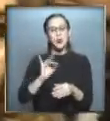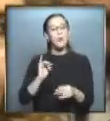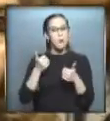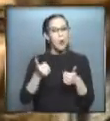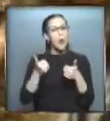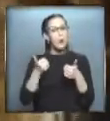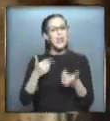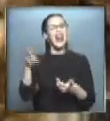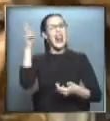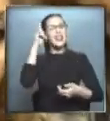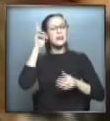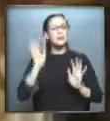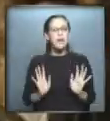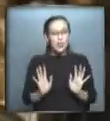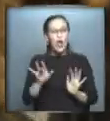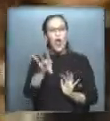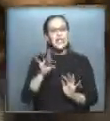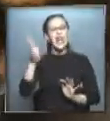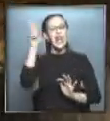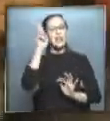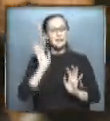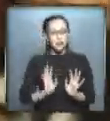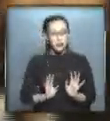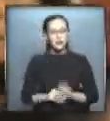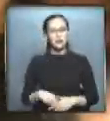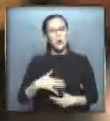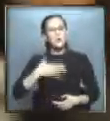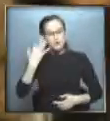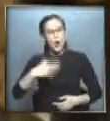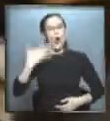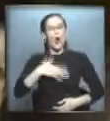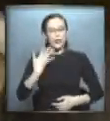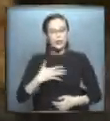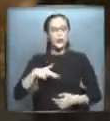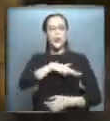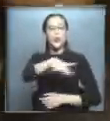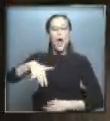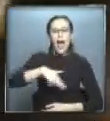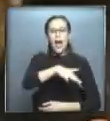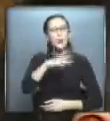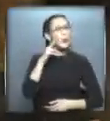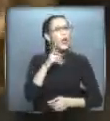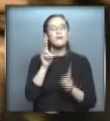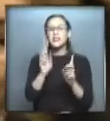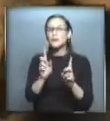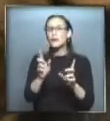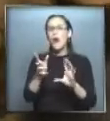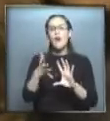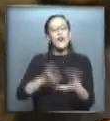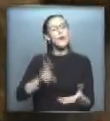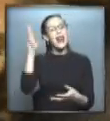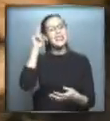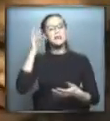Fue una buena elección, fue muy respetuosa. Fue una elección muy respetuosa. Eso me agradó mucho. En todos los barrios vimos esto, un respeto de